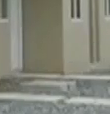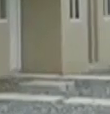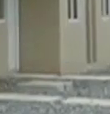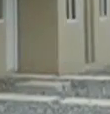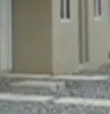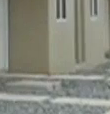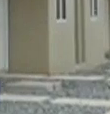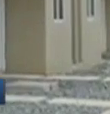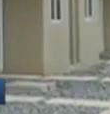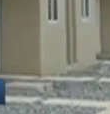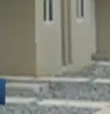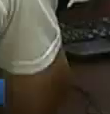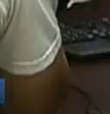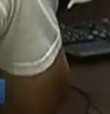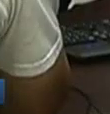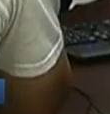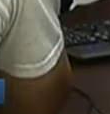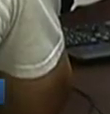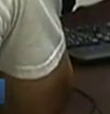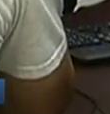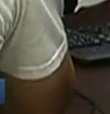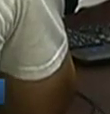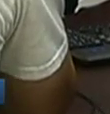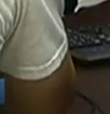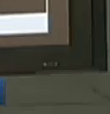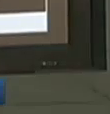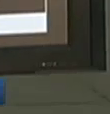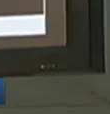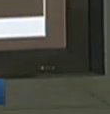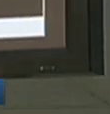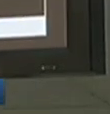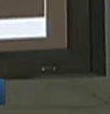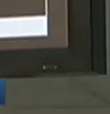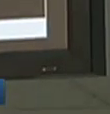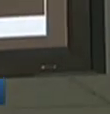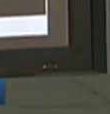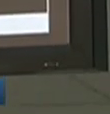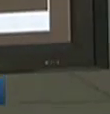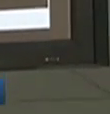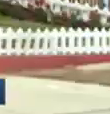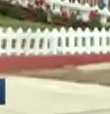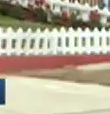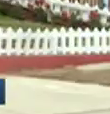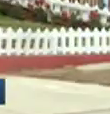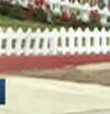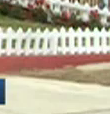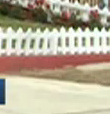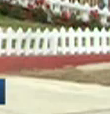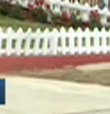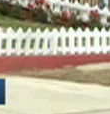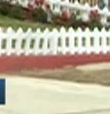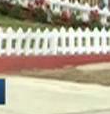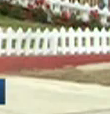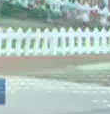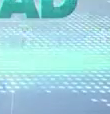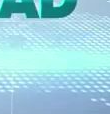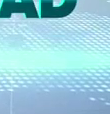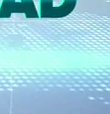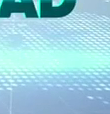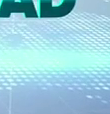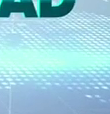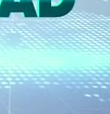afiliados se acercan al 10 para conocer detalles de los nuevos préstamos hipotecarios de la información al regresar